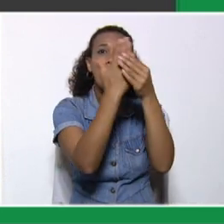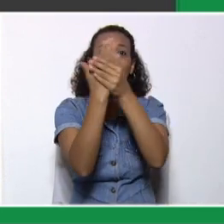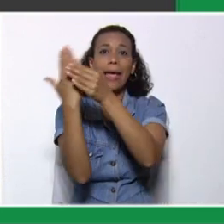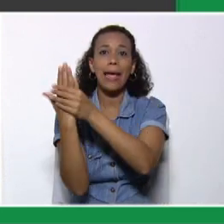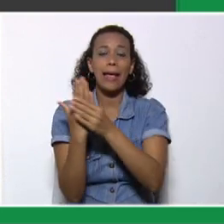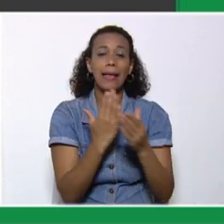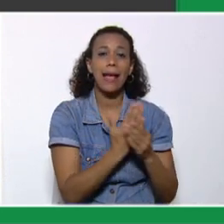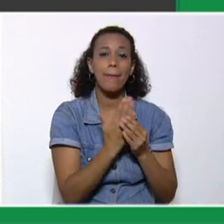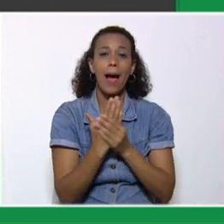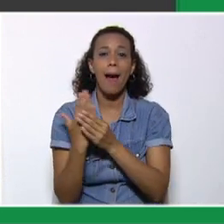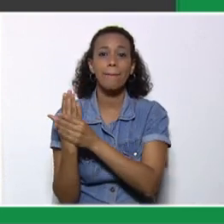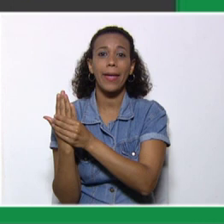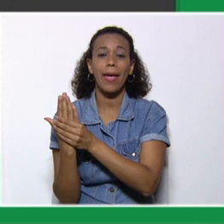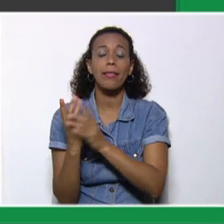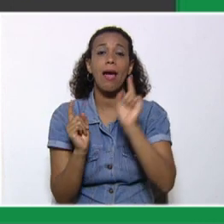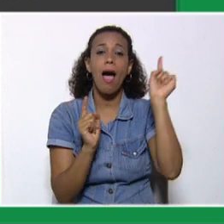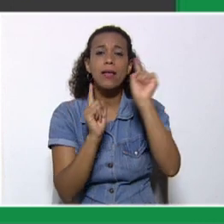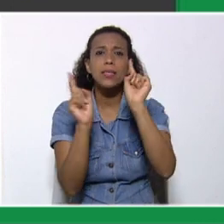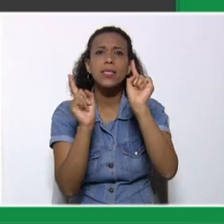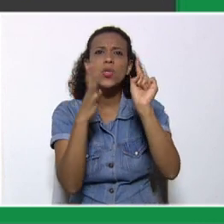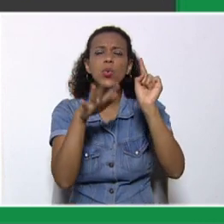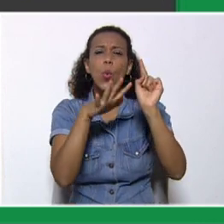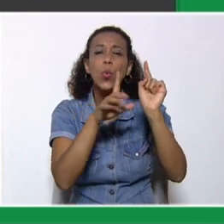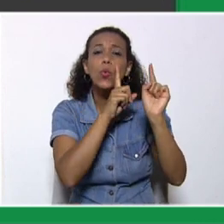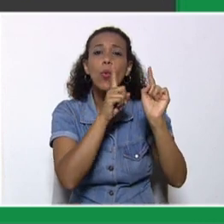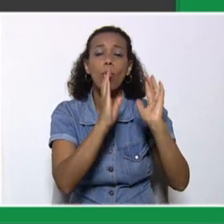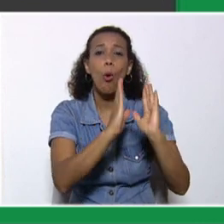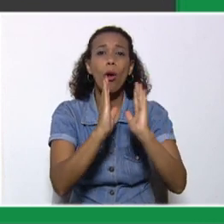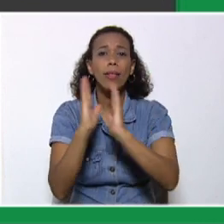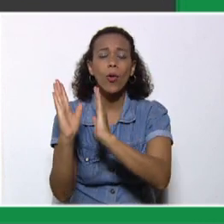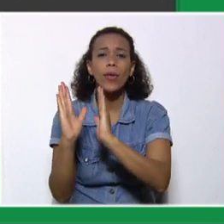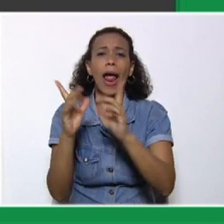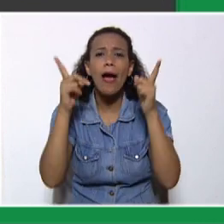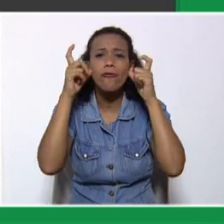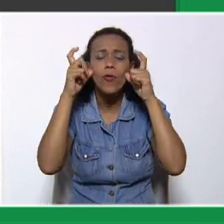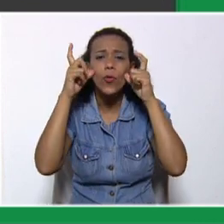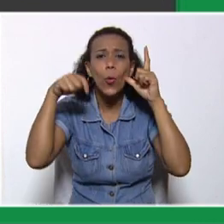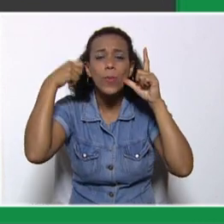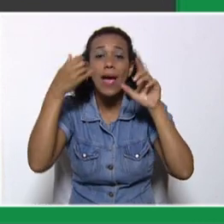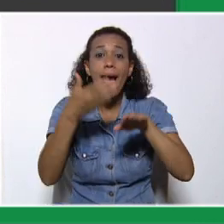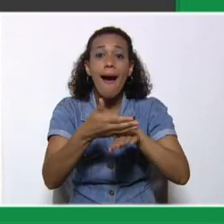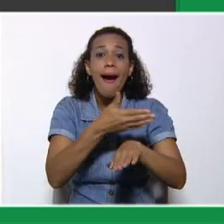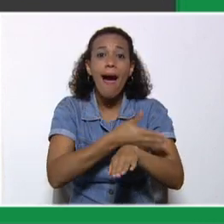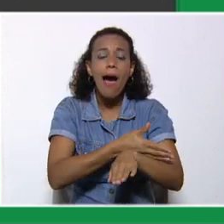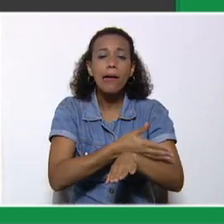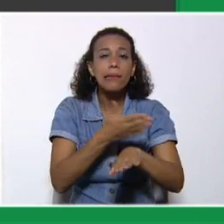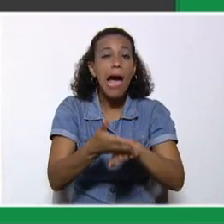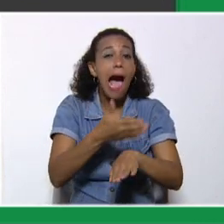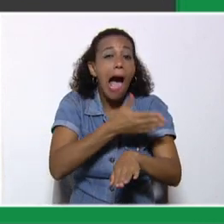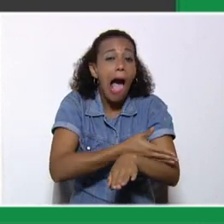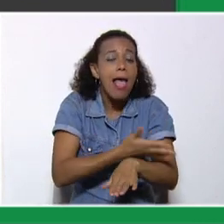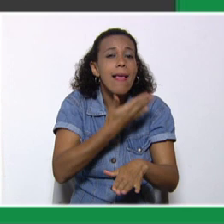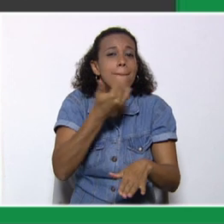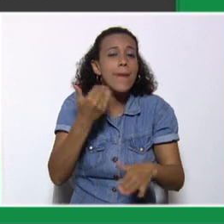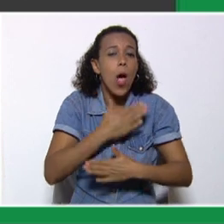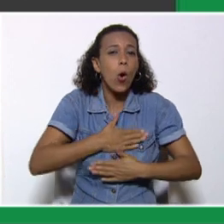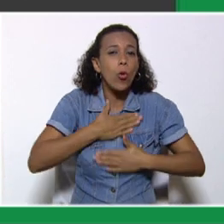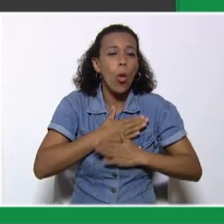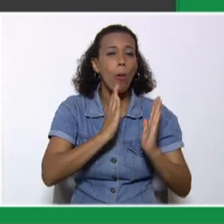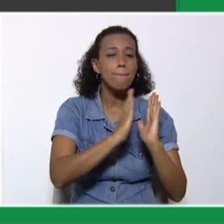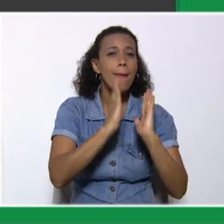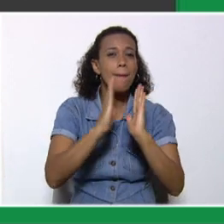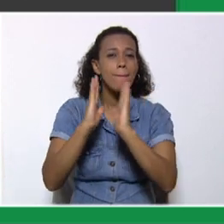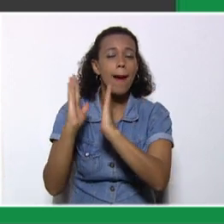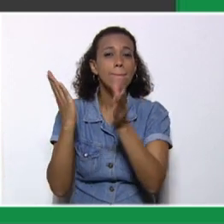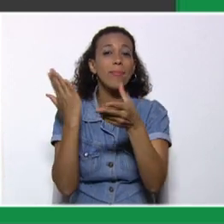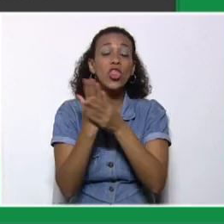ubicamos en el escritorio donde tenemos organizados los recursos. Es recomendable que previamente tengan organizado